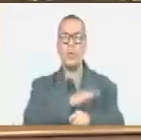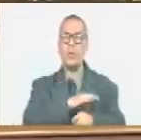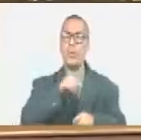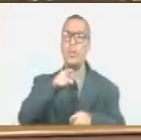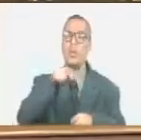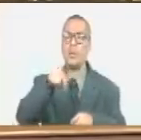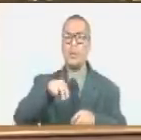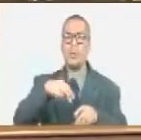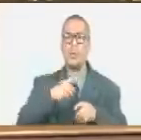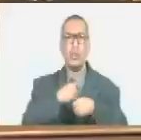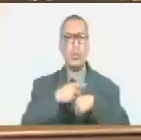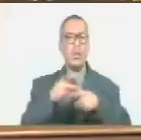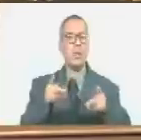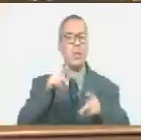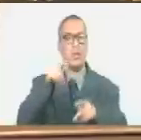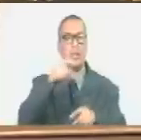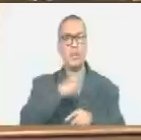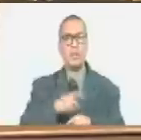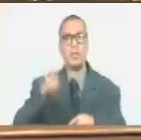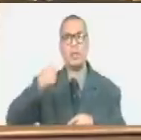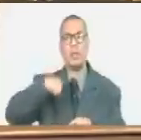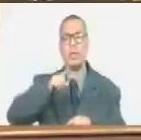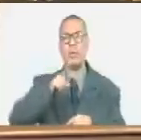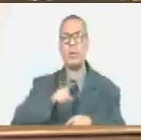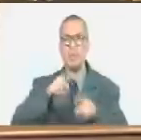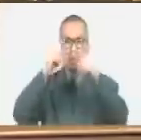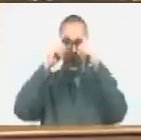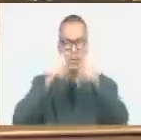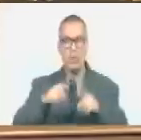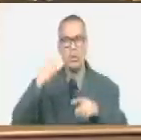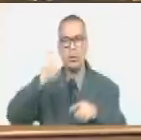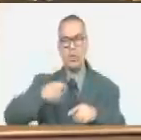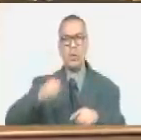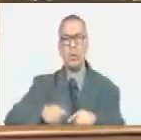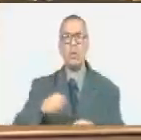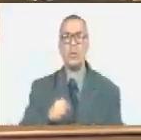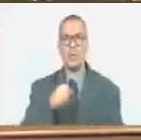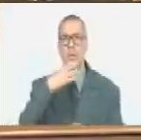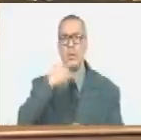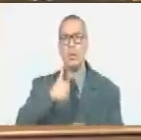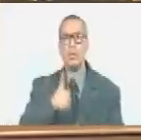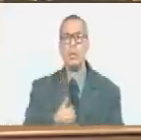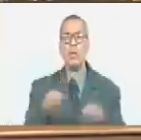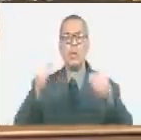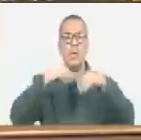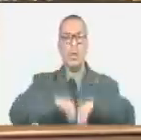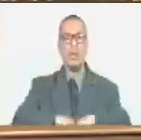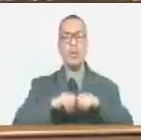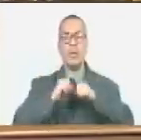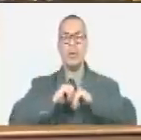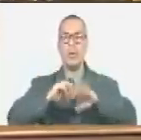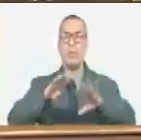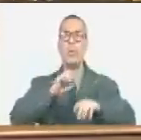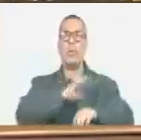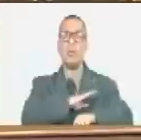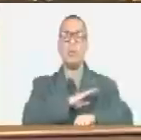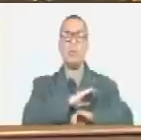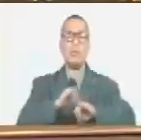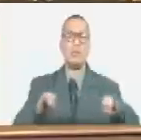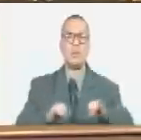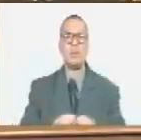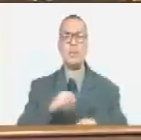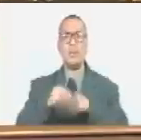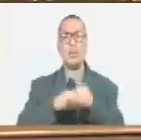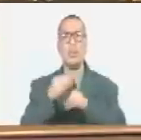la República, hasta tanto exista sentencia definitivamente firme que acuerde la extinción de dominio.